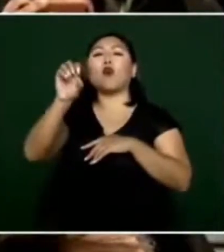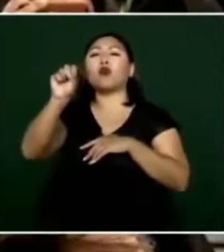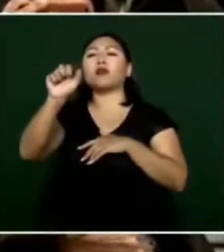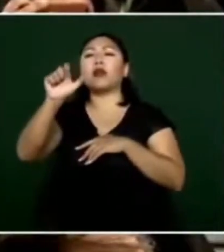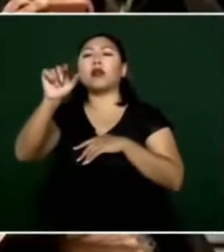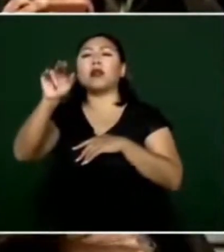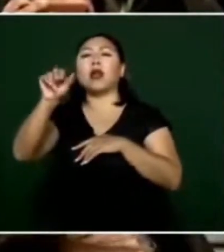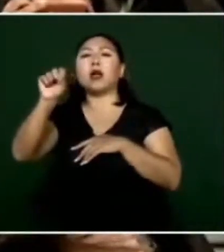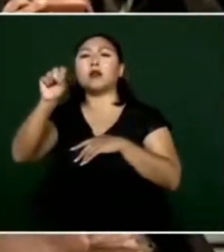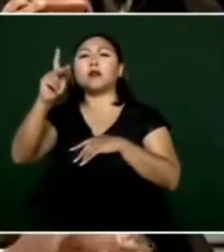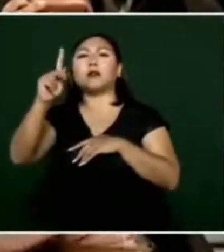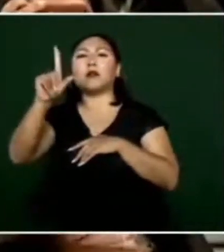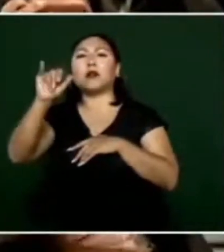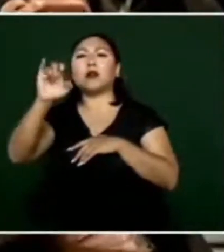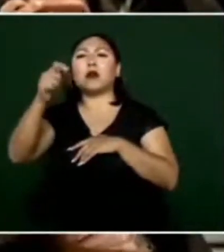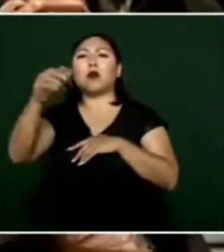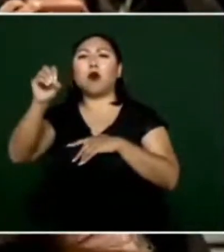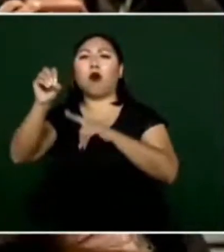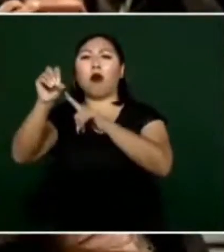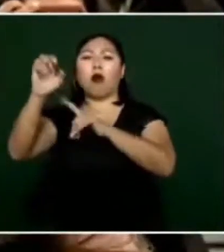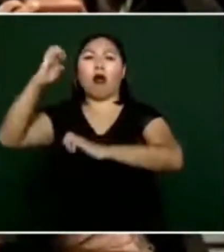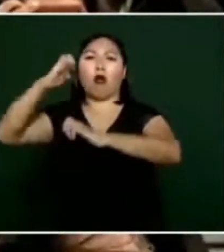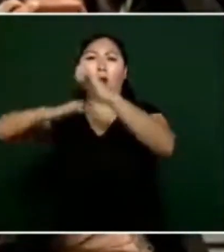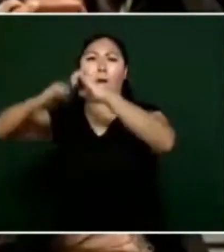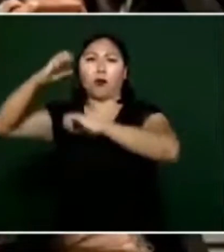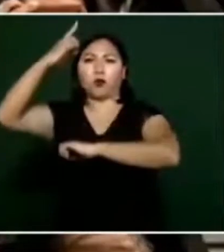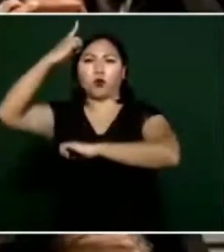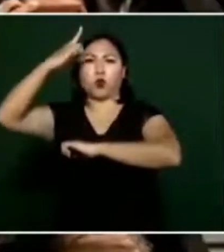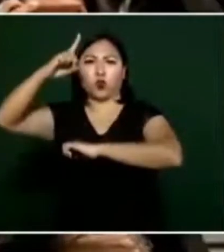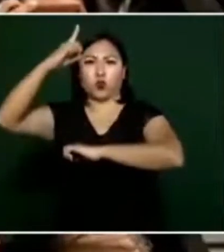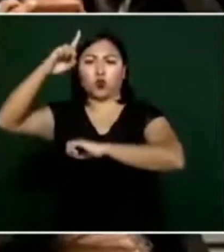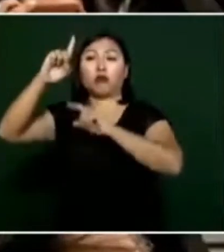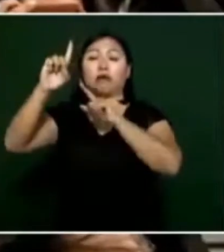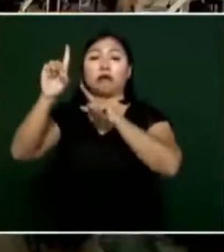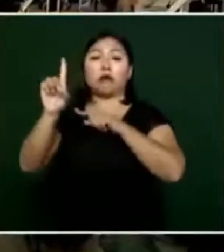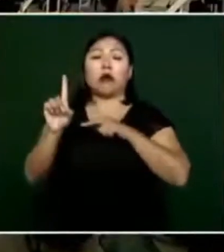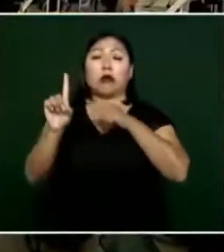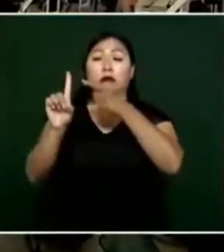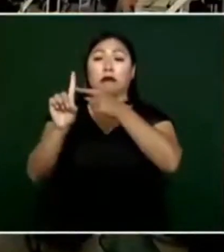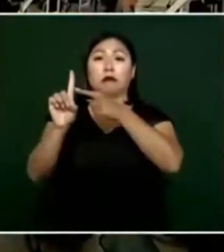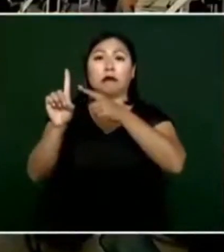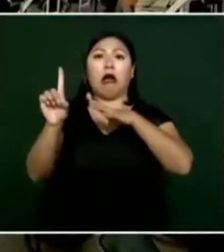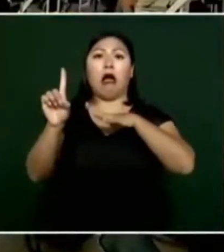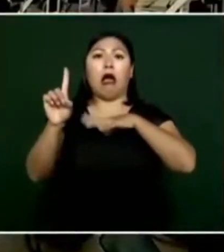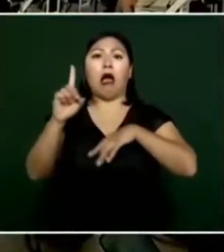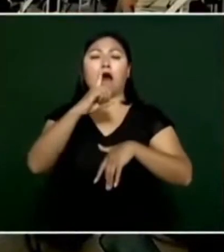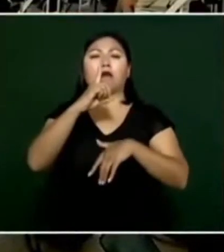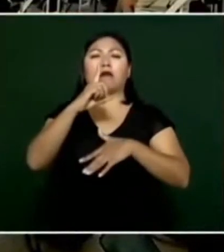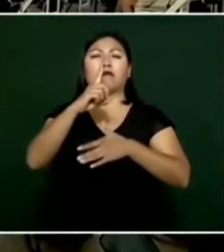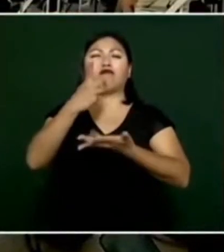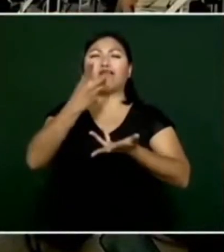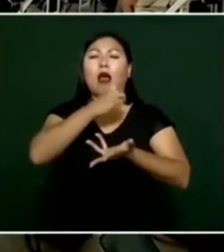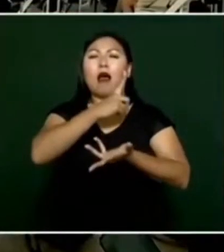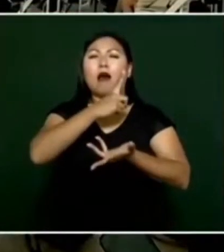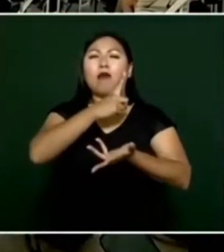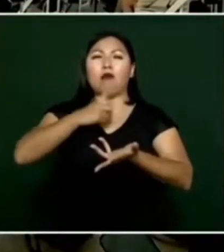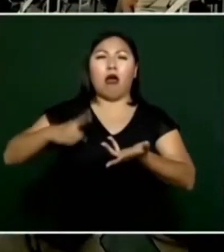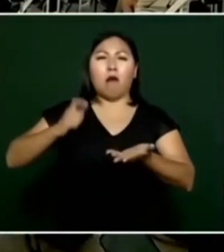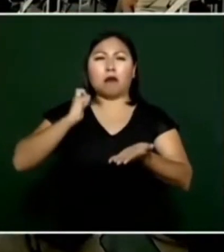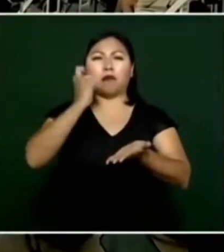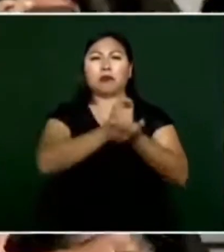a la deuda que se tiene con el SAT, el presunto adeudo que se tiene de 25 mil millones de pesos,